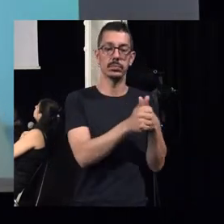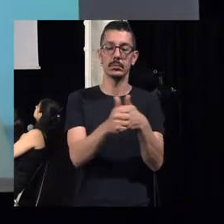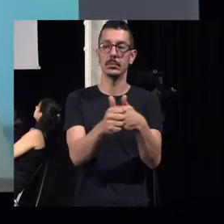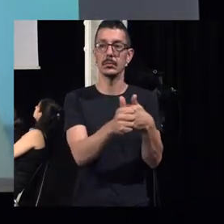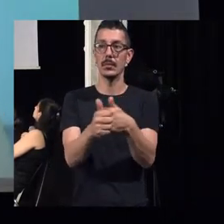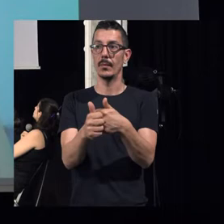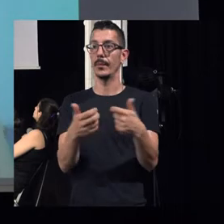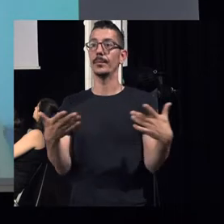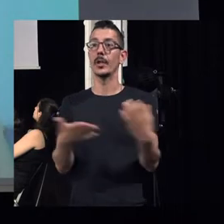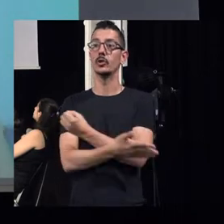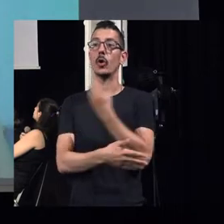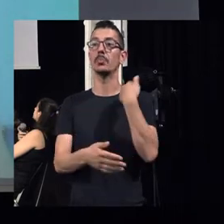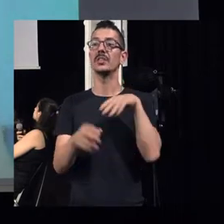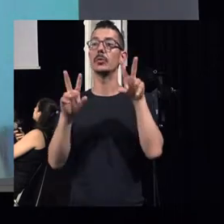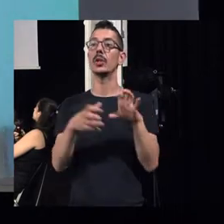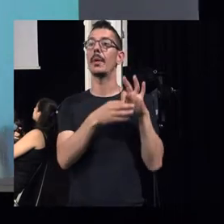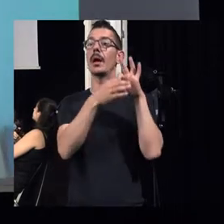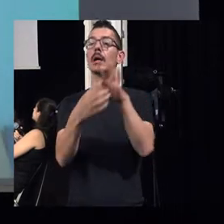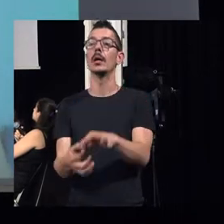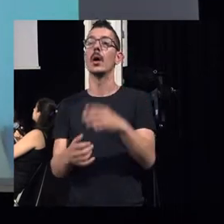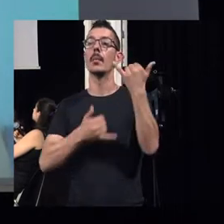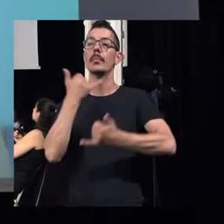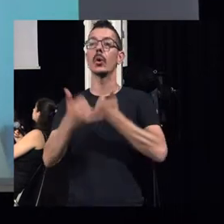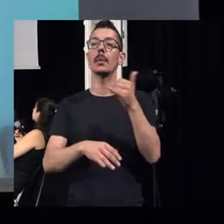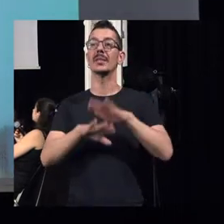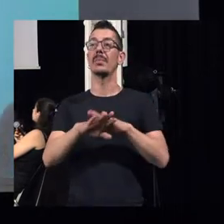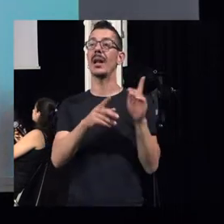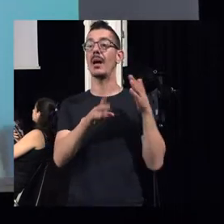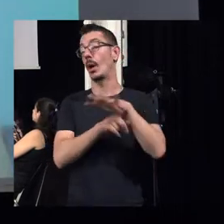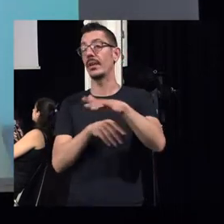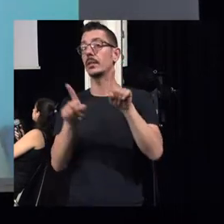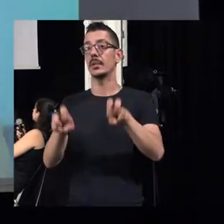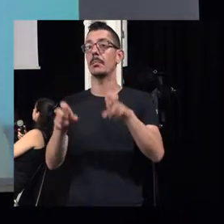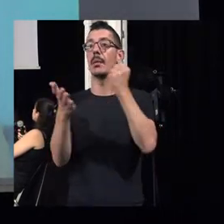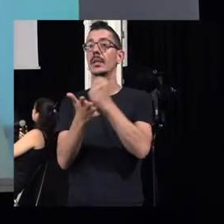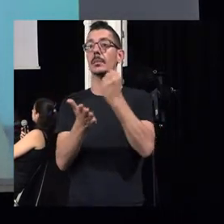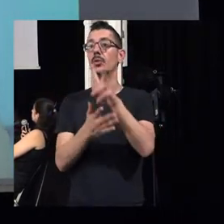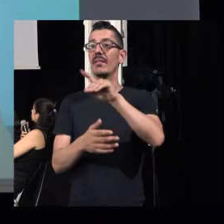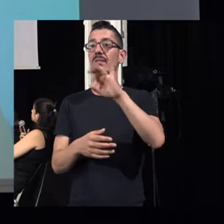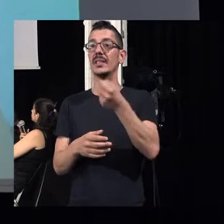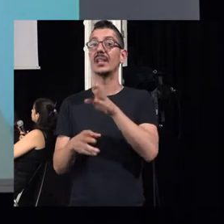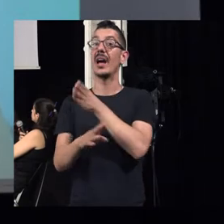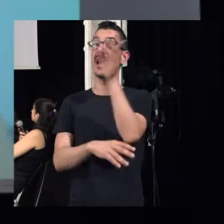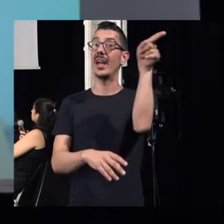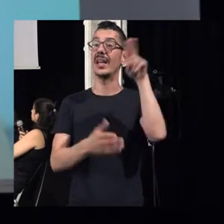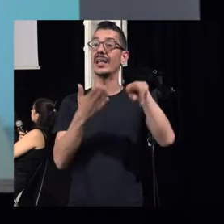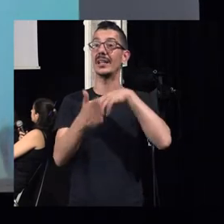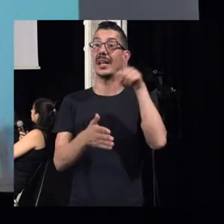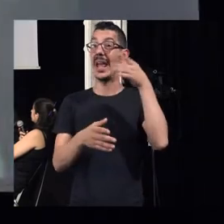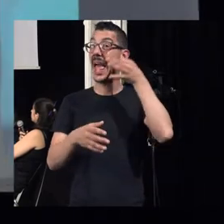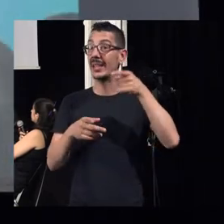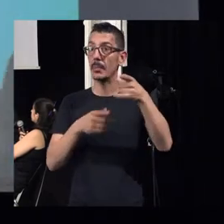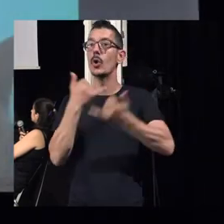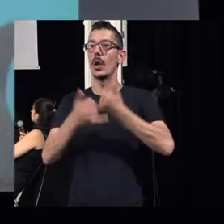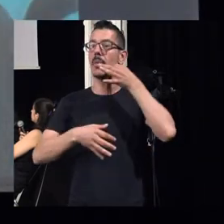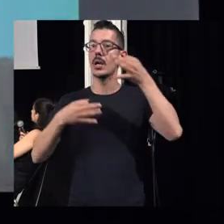esto implicó problemas para tratar mi visa a Inglaterra y esto fue en realidad lo que no permitió que me